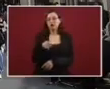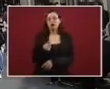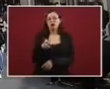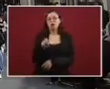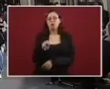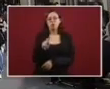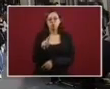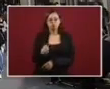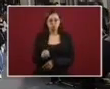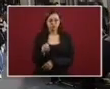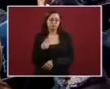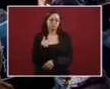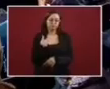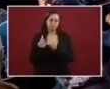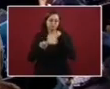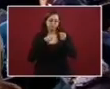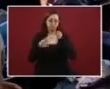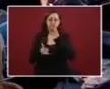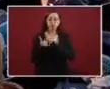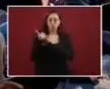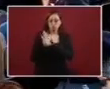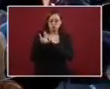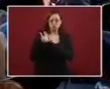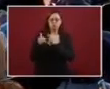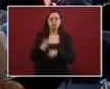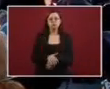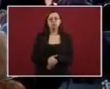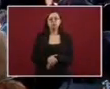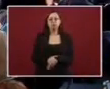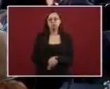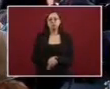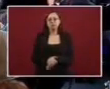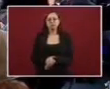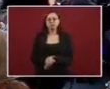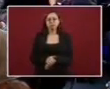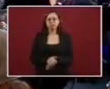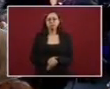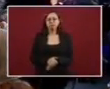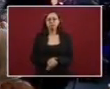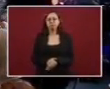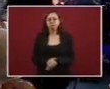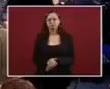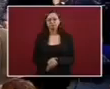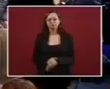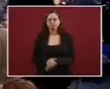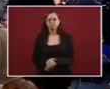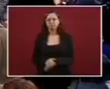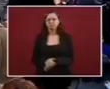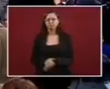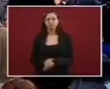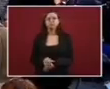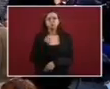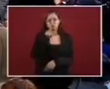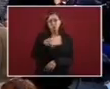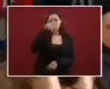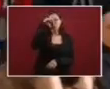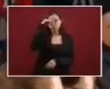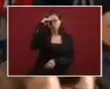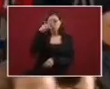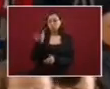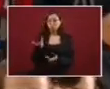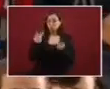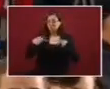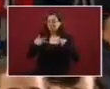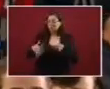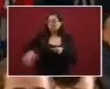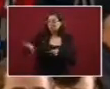mi pregunta es la siguiente usted ha defendido que la ocupación es la mejor práctica para acabar con la delincuencia hace 8